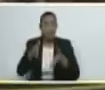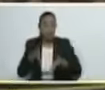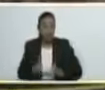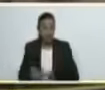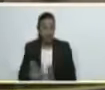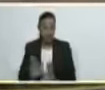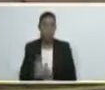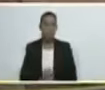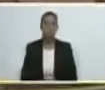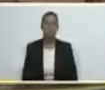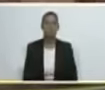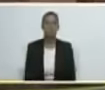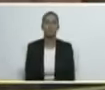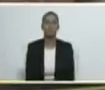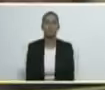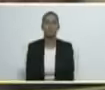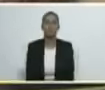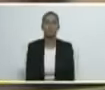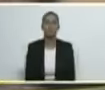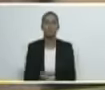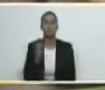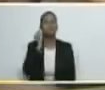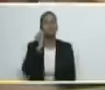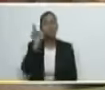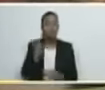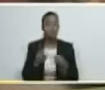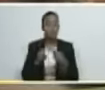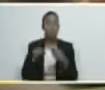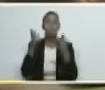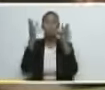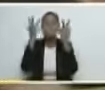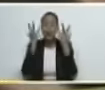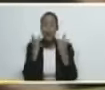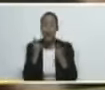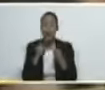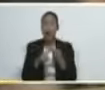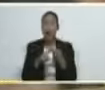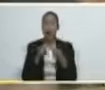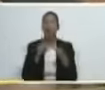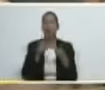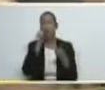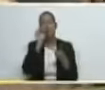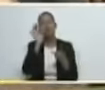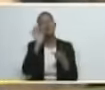Sepan, María León, Fernando Soto,